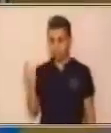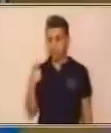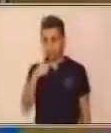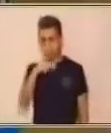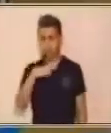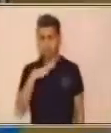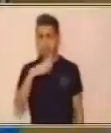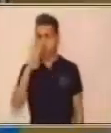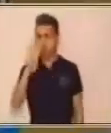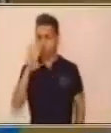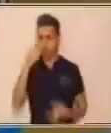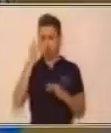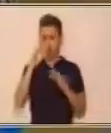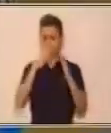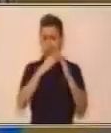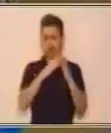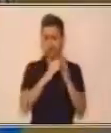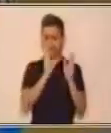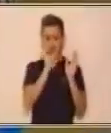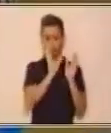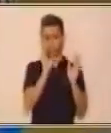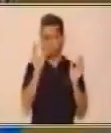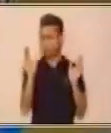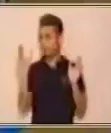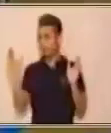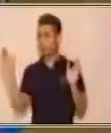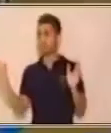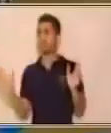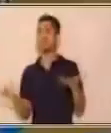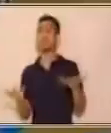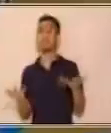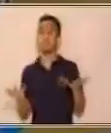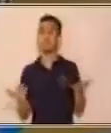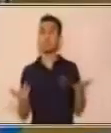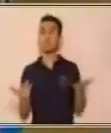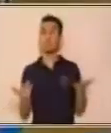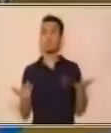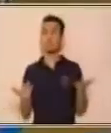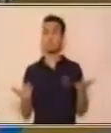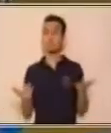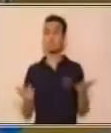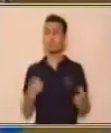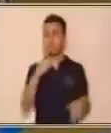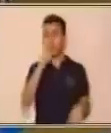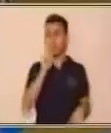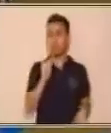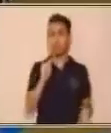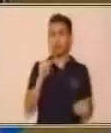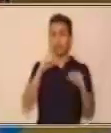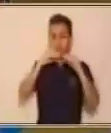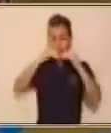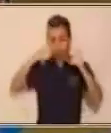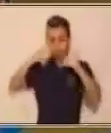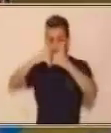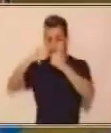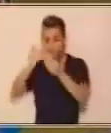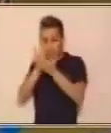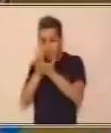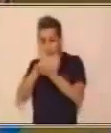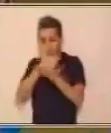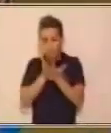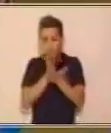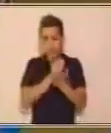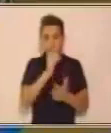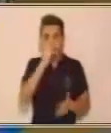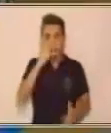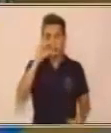casa? ¿Qué pasa si cada una de estas hojitas las divides en 3 partes? ¿Cuántas partes